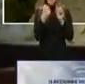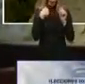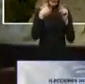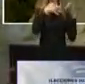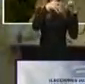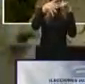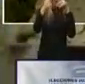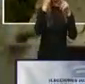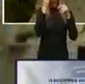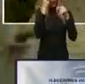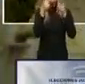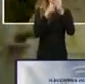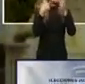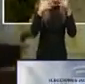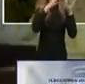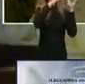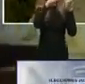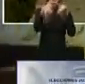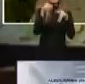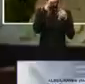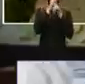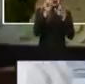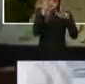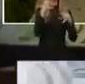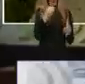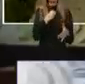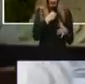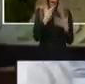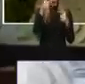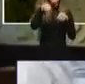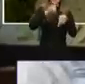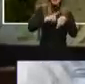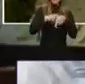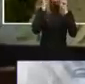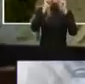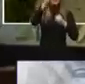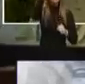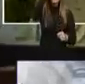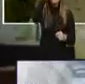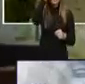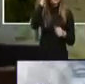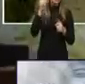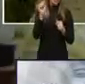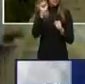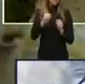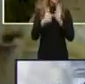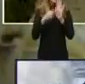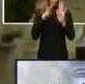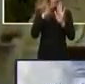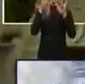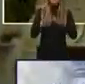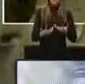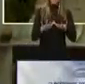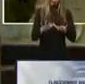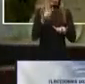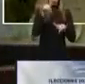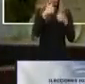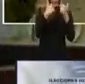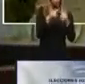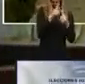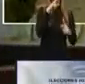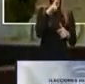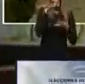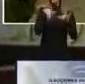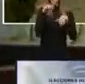pendientes y que lo que querían en ese momento era saber si se quedaban acá en la zona 10 o